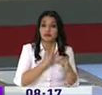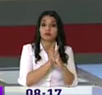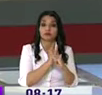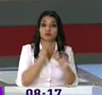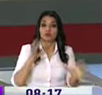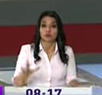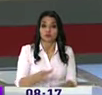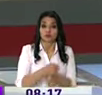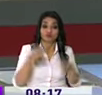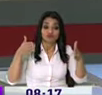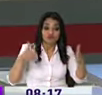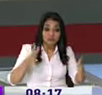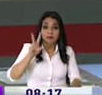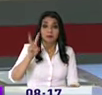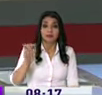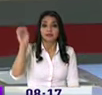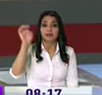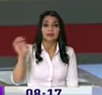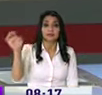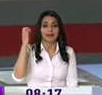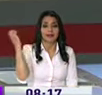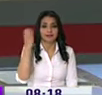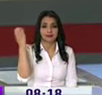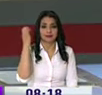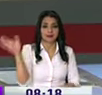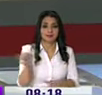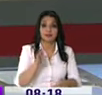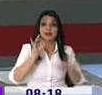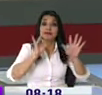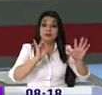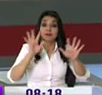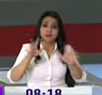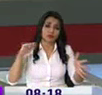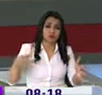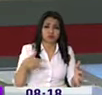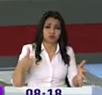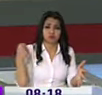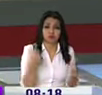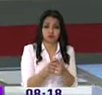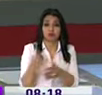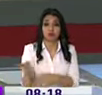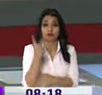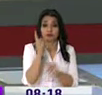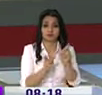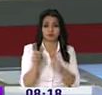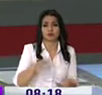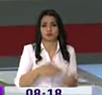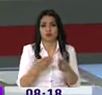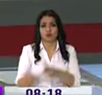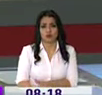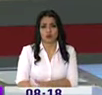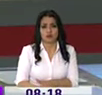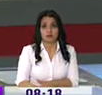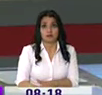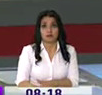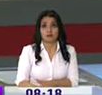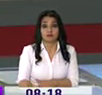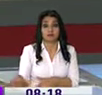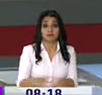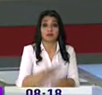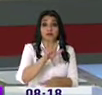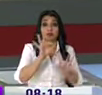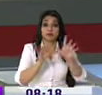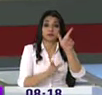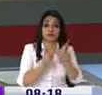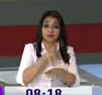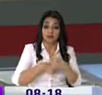atendieron 20 emergencias, 75 siniestros de tránsito y 2 fallecidos, lamentablemente, con 58 heridos. Ese